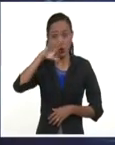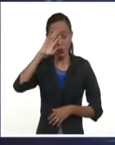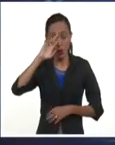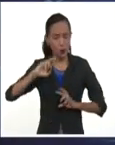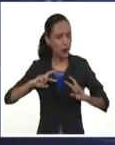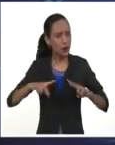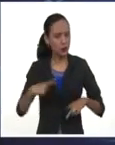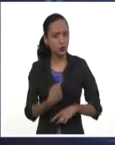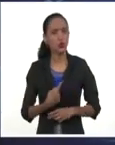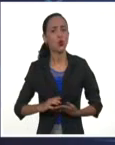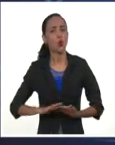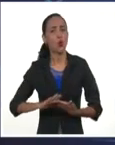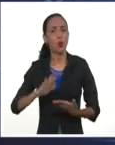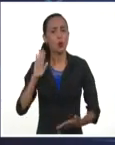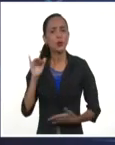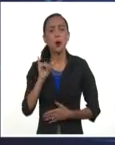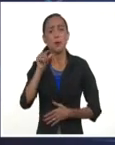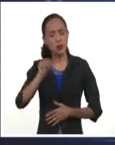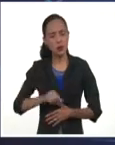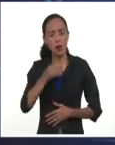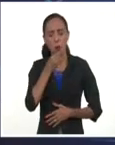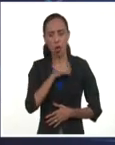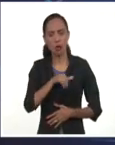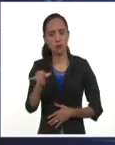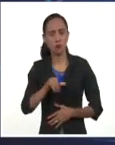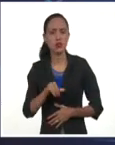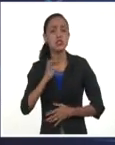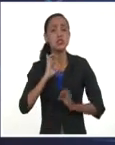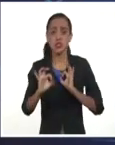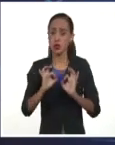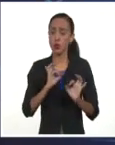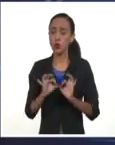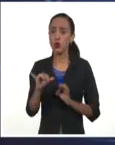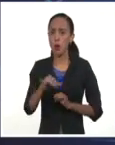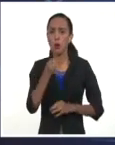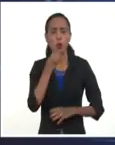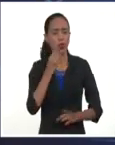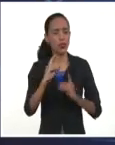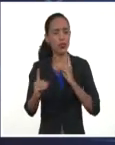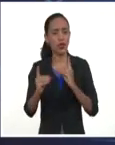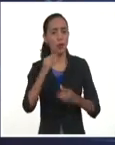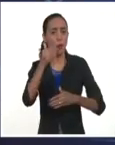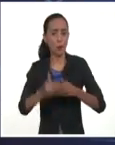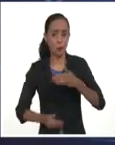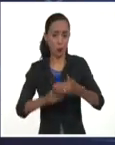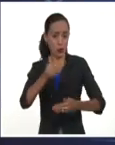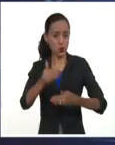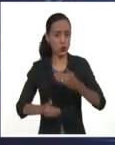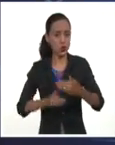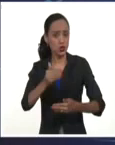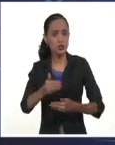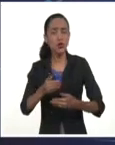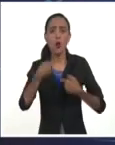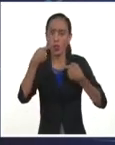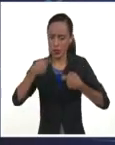su compromiso con una migración ordenada y segura y la disposición al diálogo para que un proceso que constituye